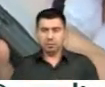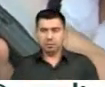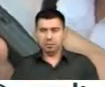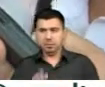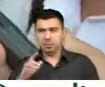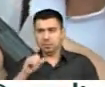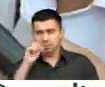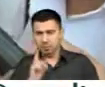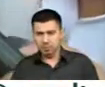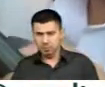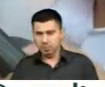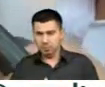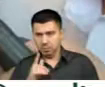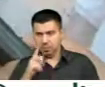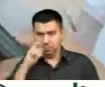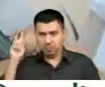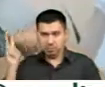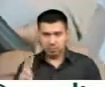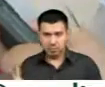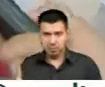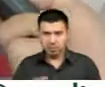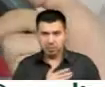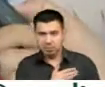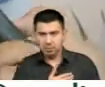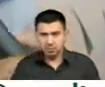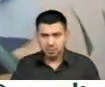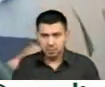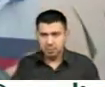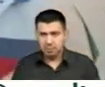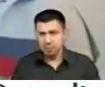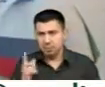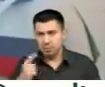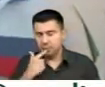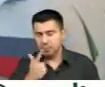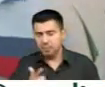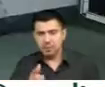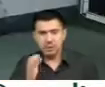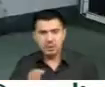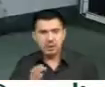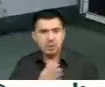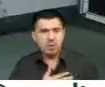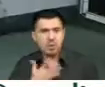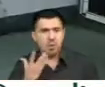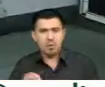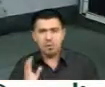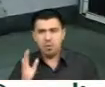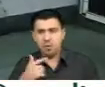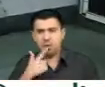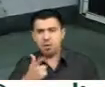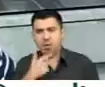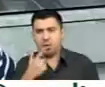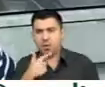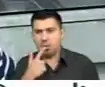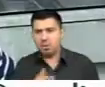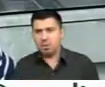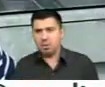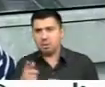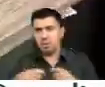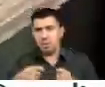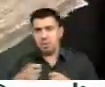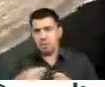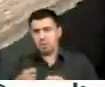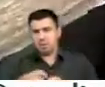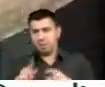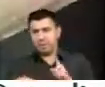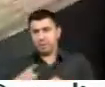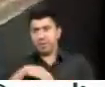que ha tomado el presidente de Venezuela, que las ha venido asumiendo cada vez que se le ha dado la gana. En cuanto al problema de los comerciantes que se quedaron con billetes